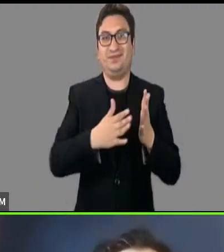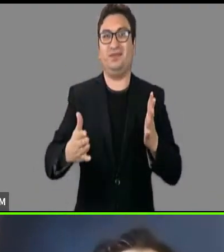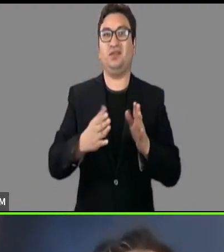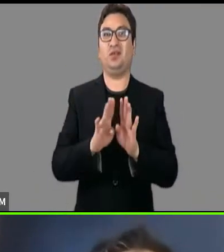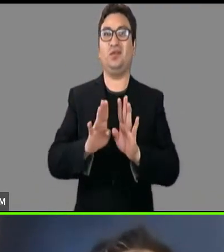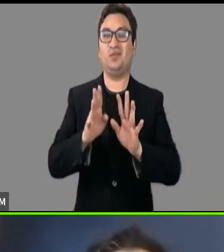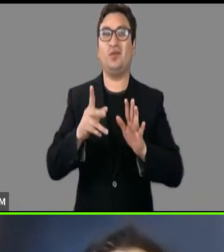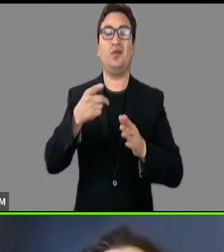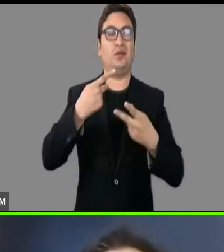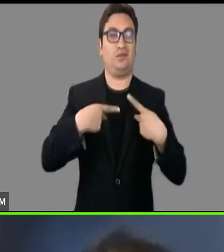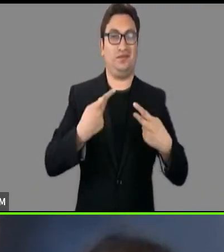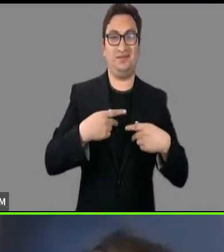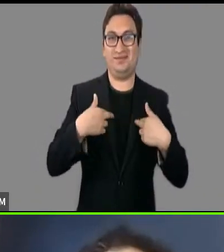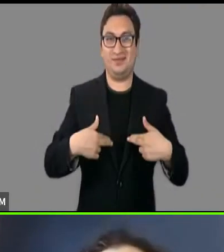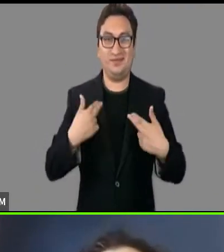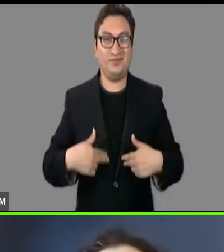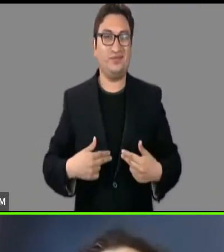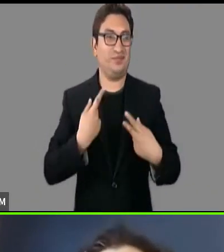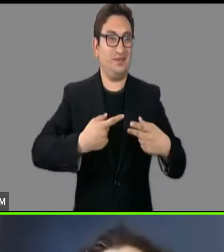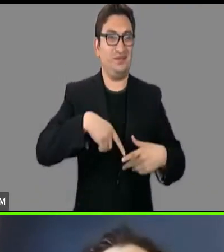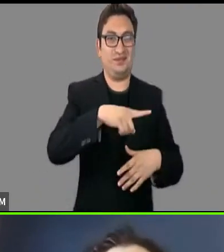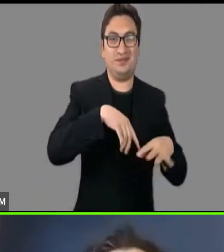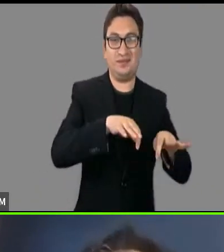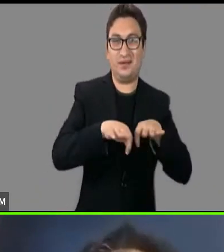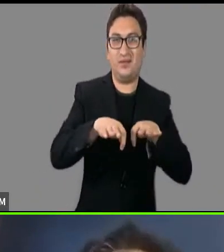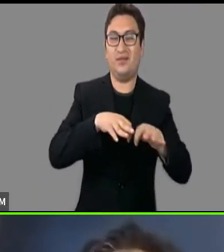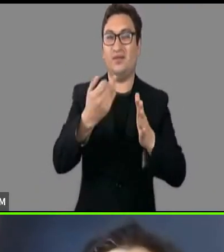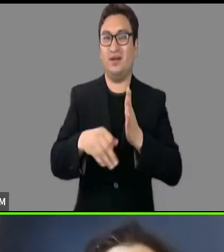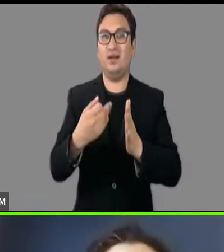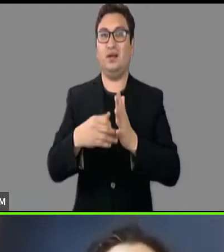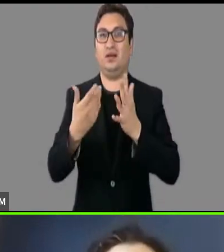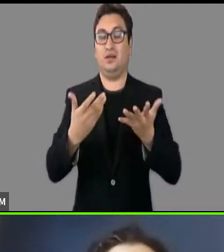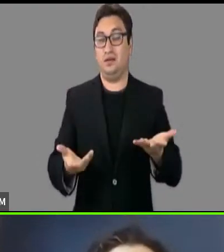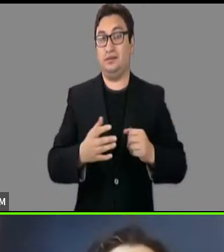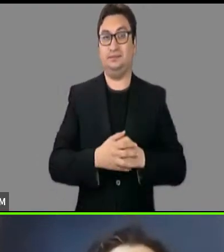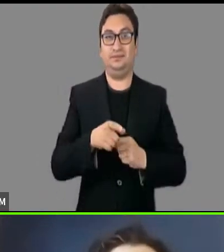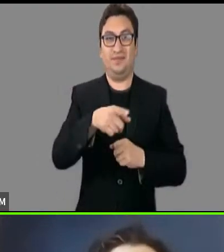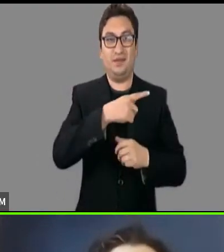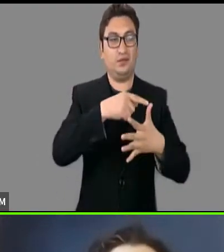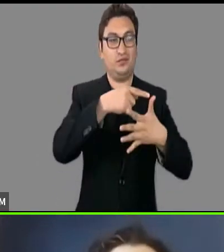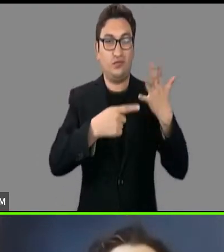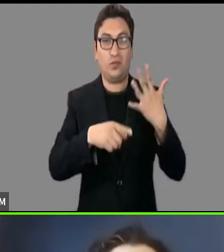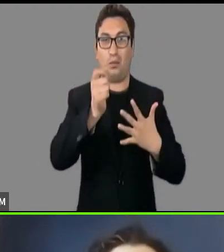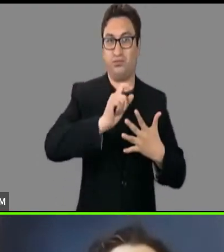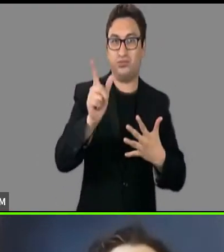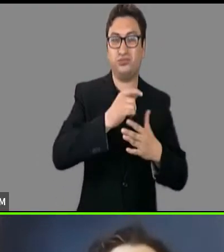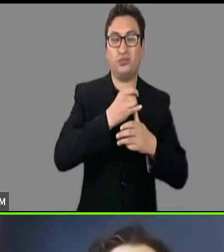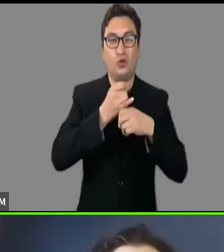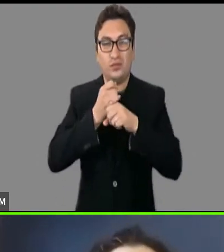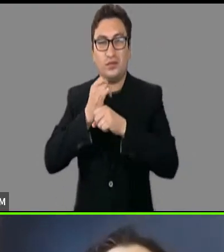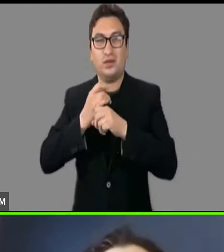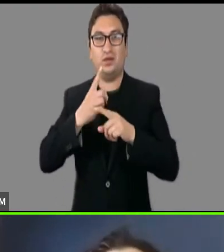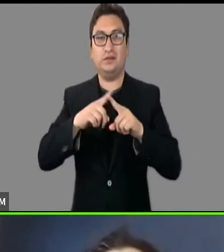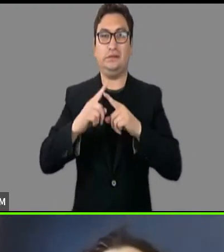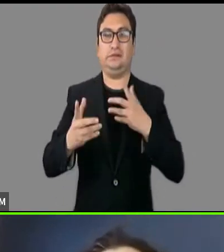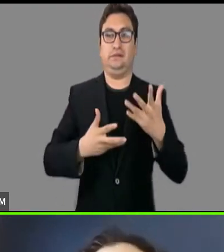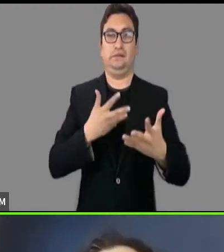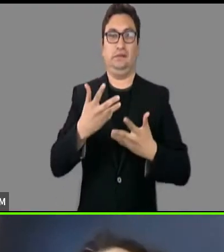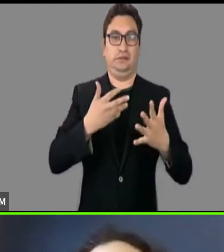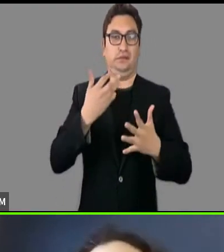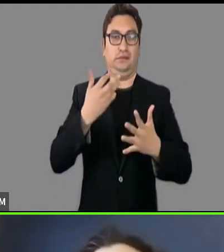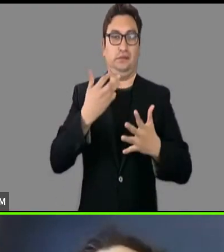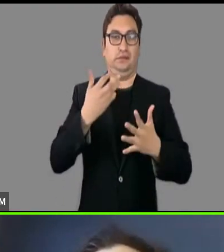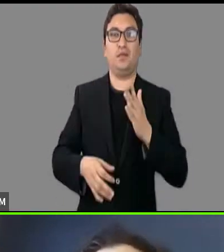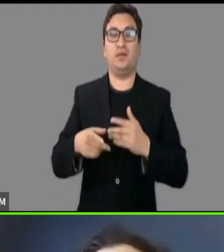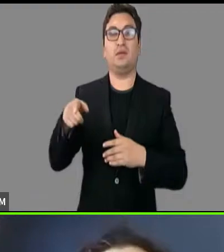en este ámbito pericial, ¿no? O forense, hace y obliga a que la persona esté